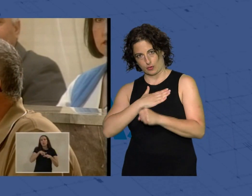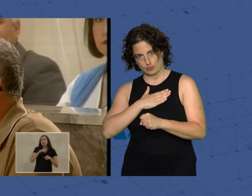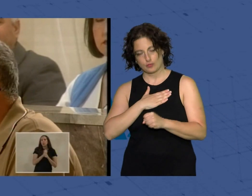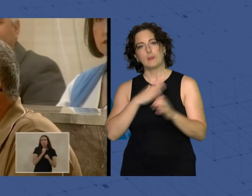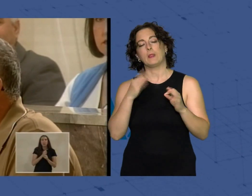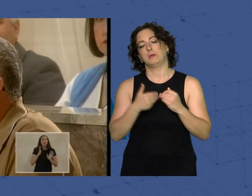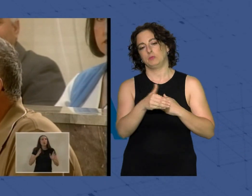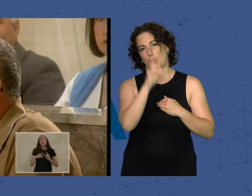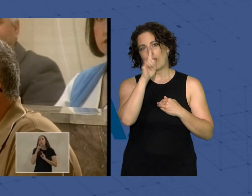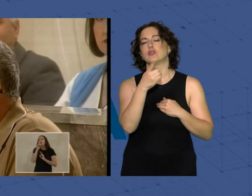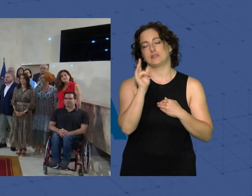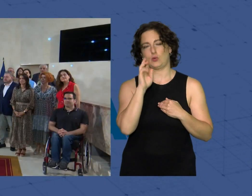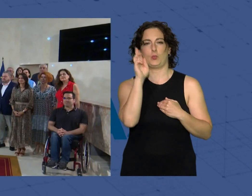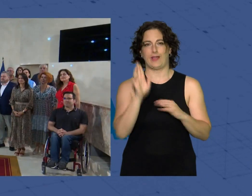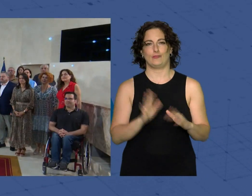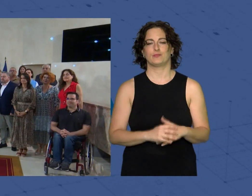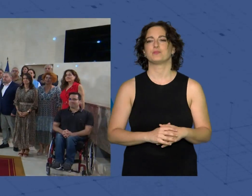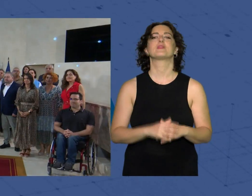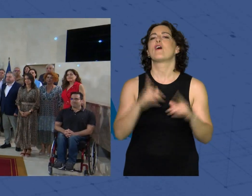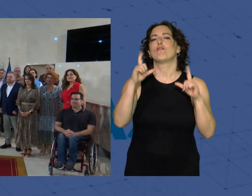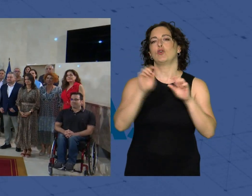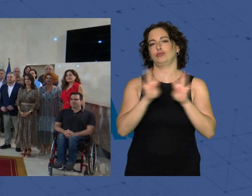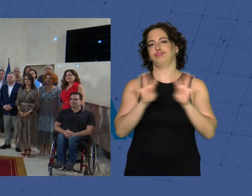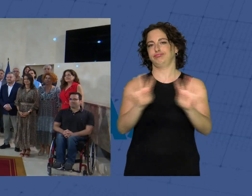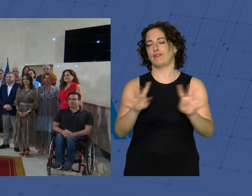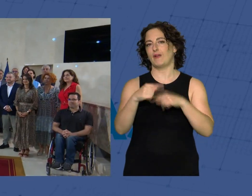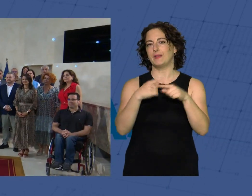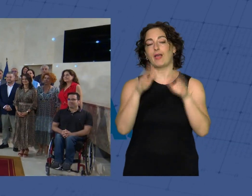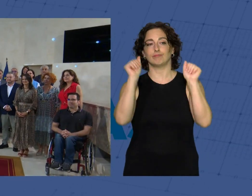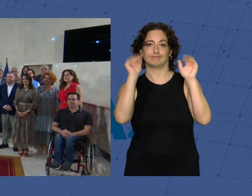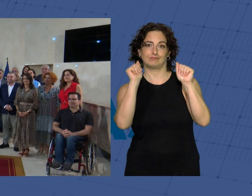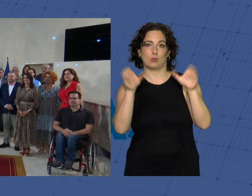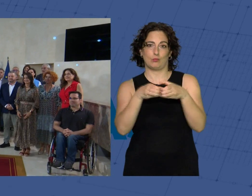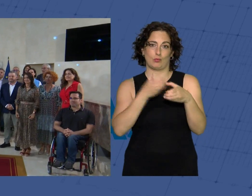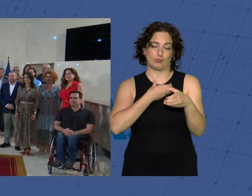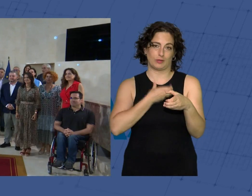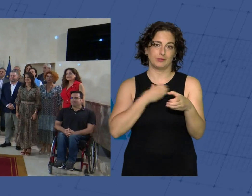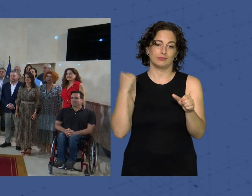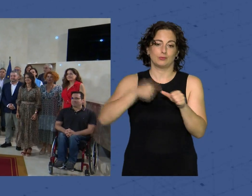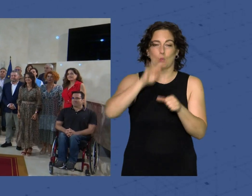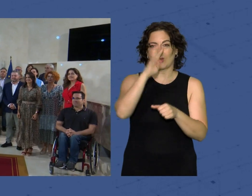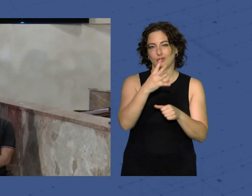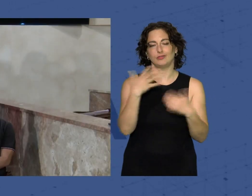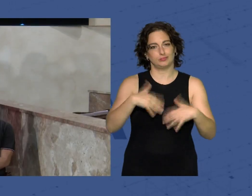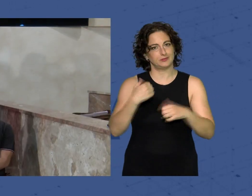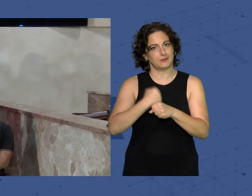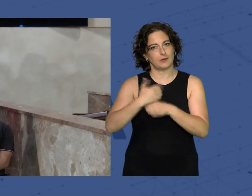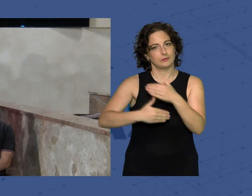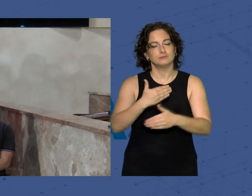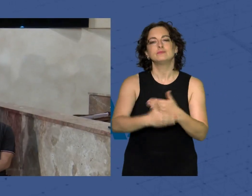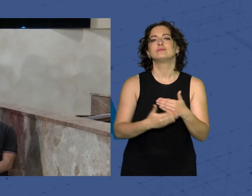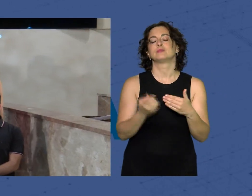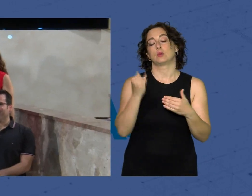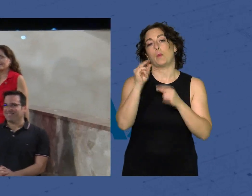aunque dentro de un año espero sí hacerlo. Foto de familia para decir adiós a esta corporación después de cuatro intensos años, marcados